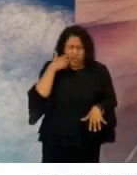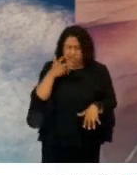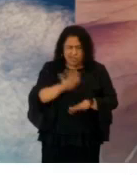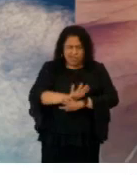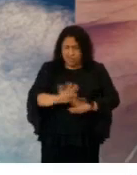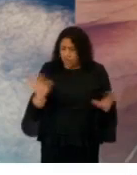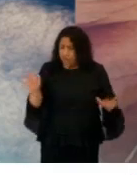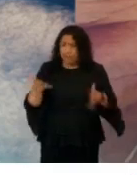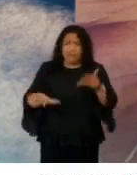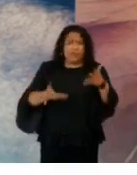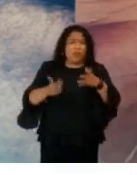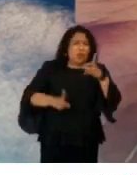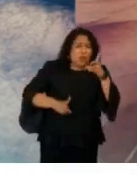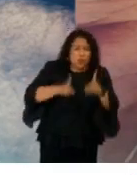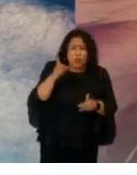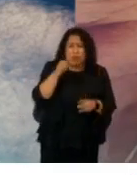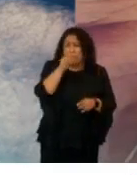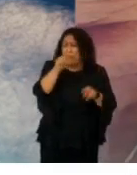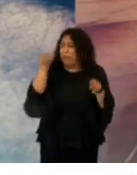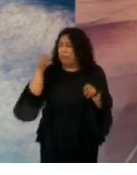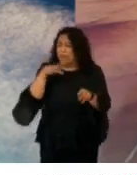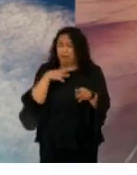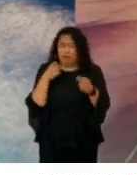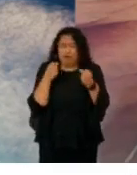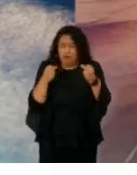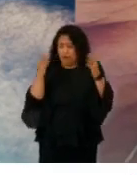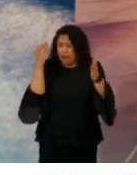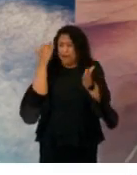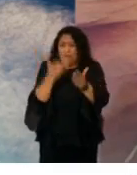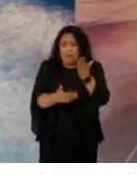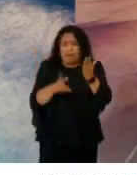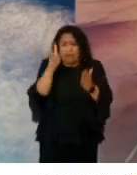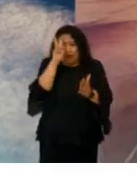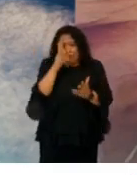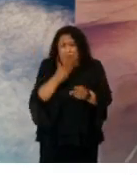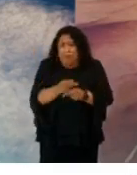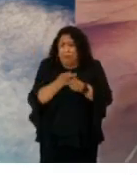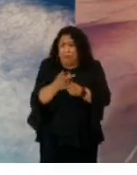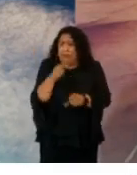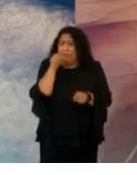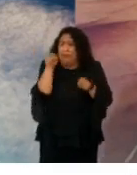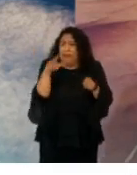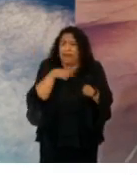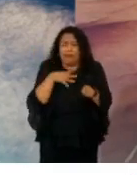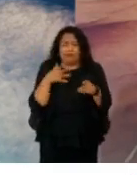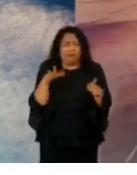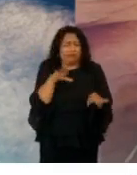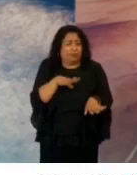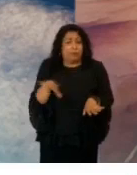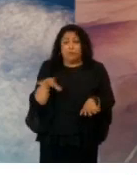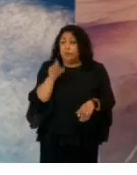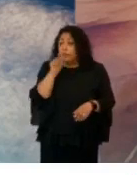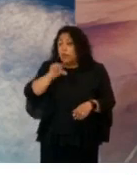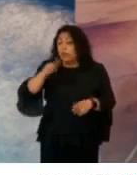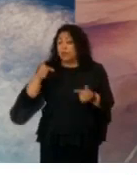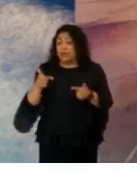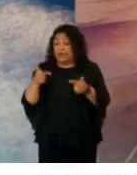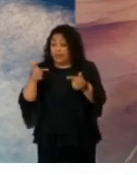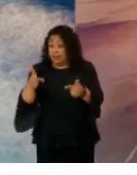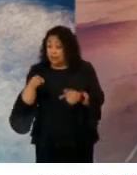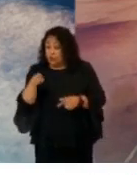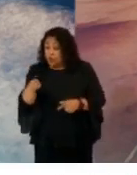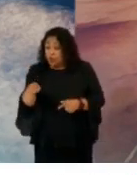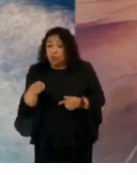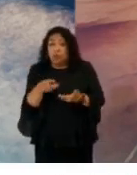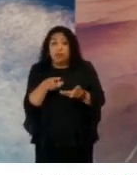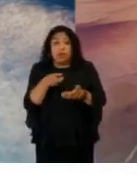nivel de incertidumbre que hay en todos lados y de falta de tolerancia que hay en todos lados. Y por otro lado, una generación que dice, este es